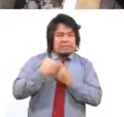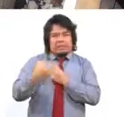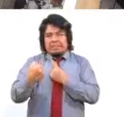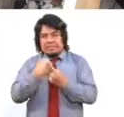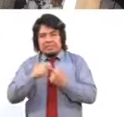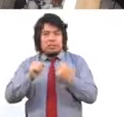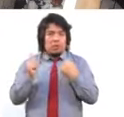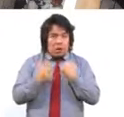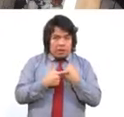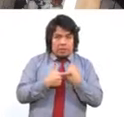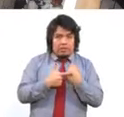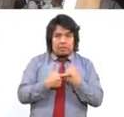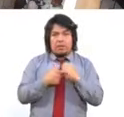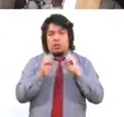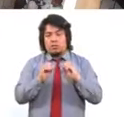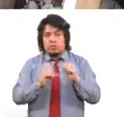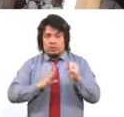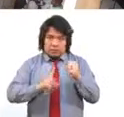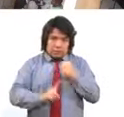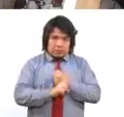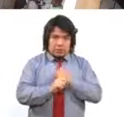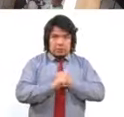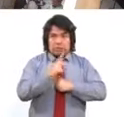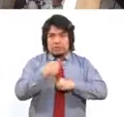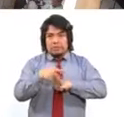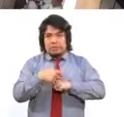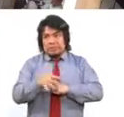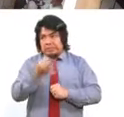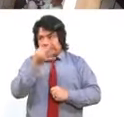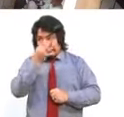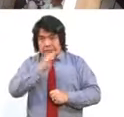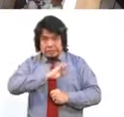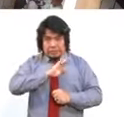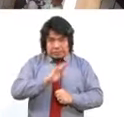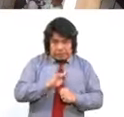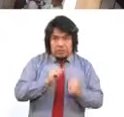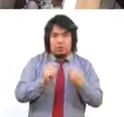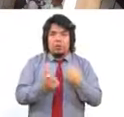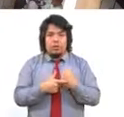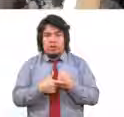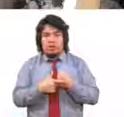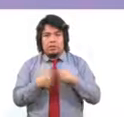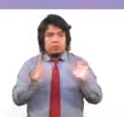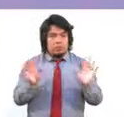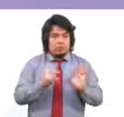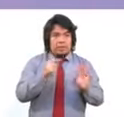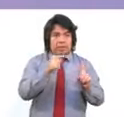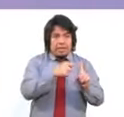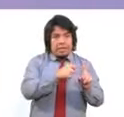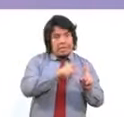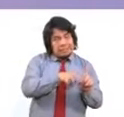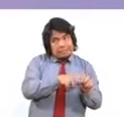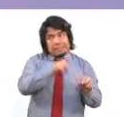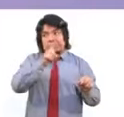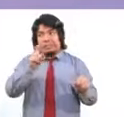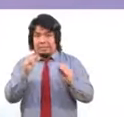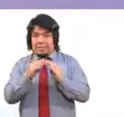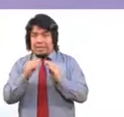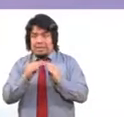agredida y está en riesgo de perder su vida, no sea ella la que busque un refugio, aunque los refugios